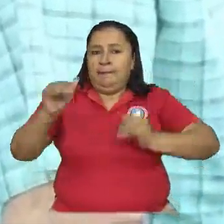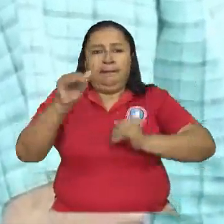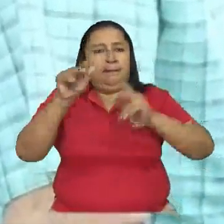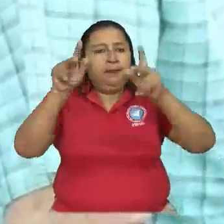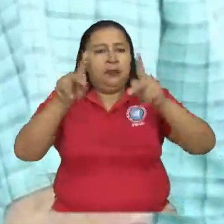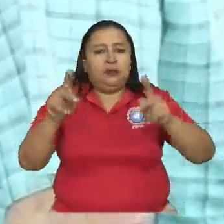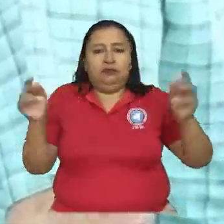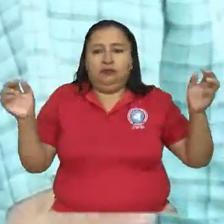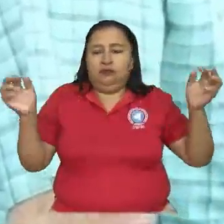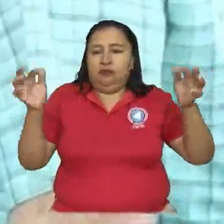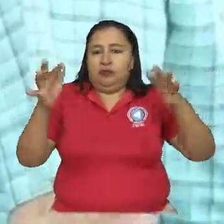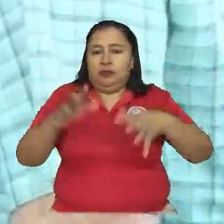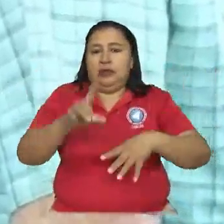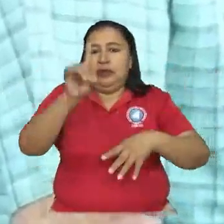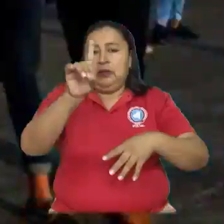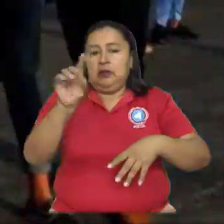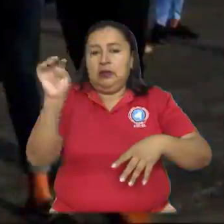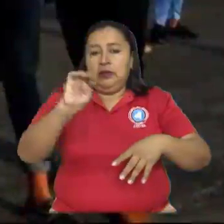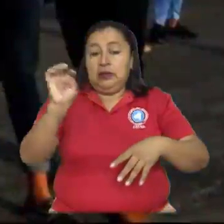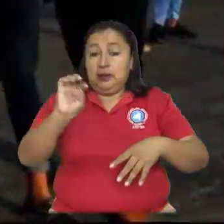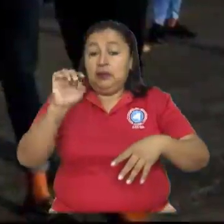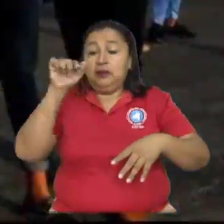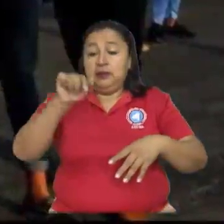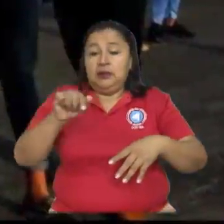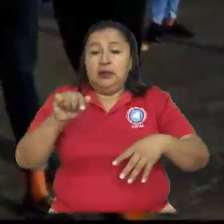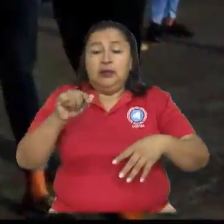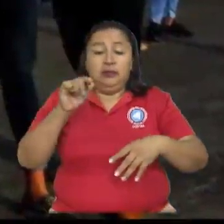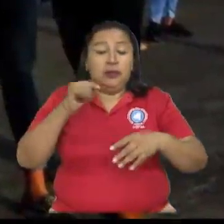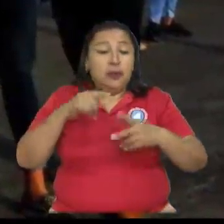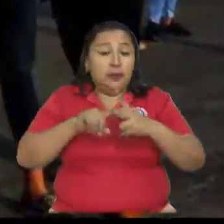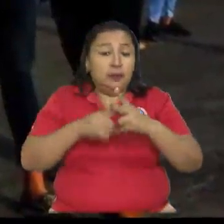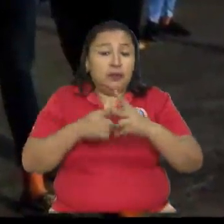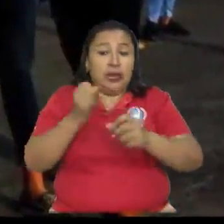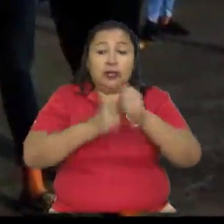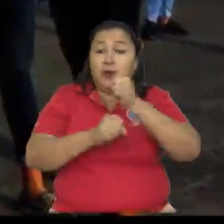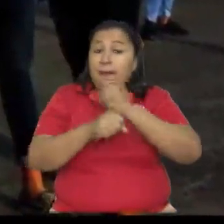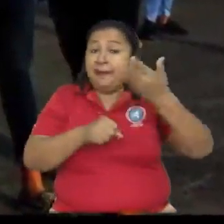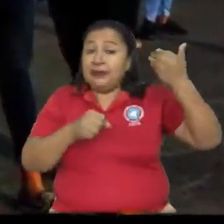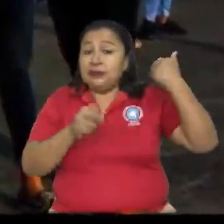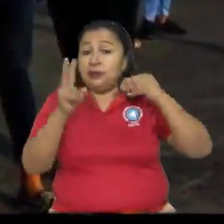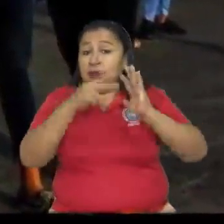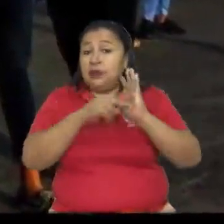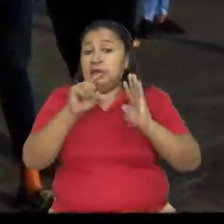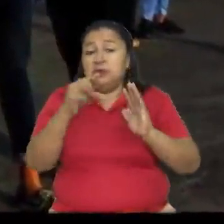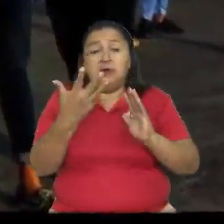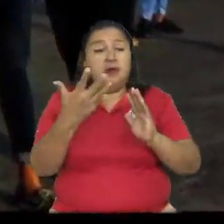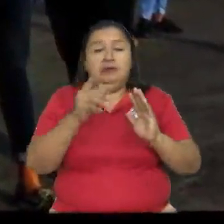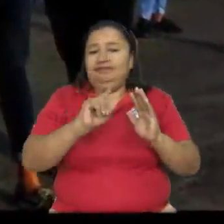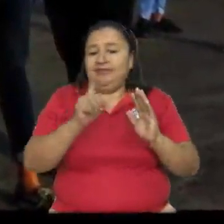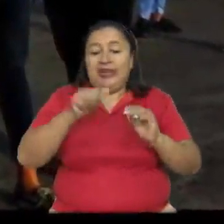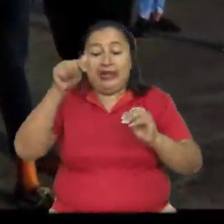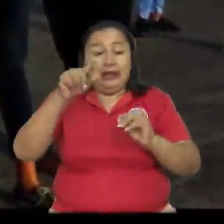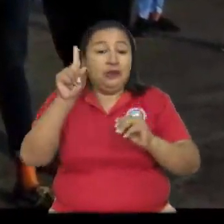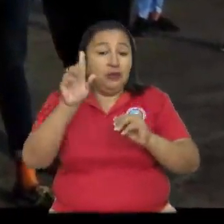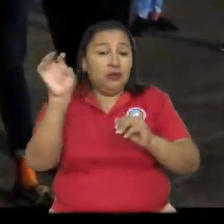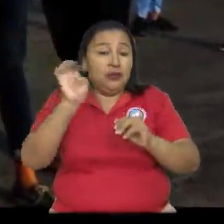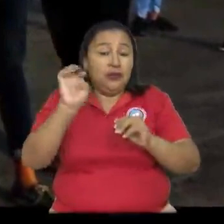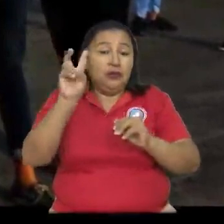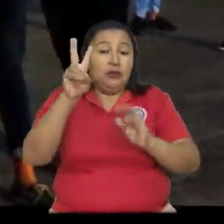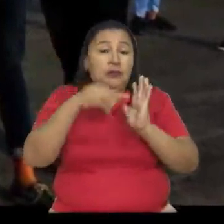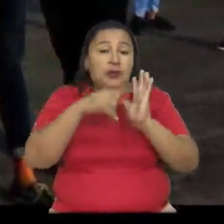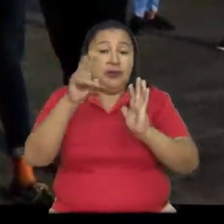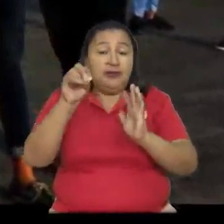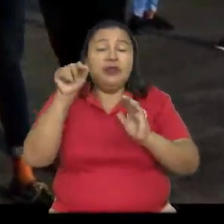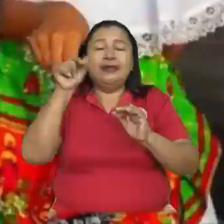nuestros centros el 1 de enero que el año anterior, ¿verdad? Y al final de eso se trata, de disfrutar